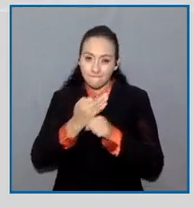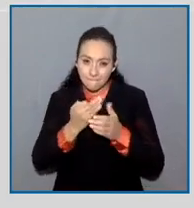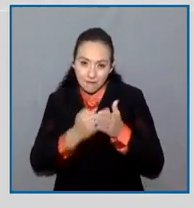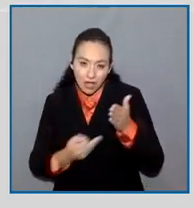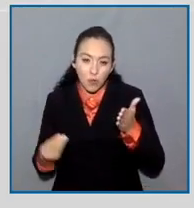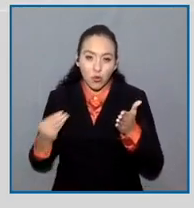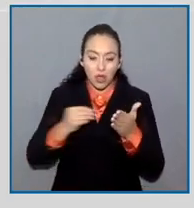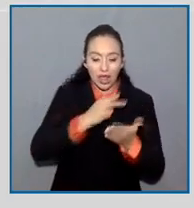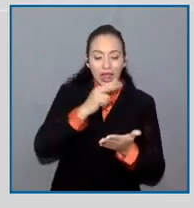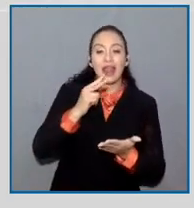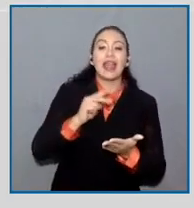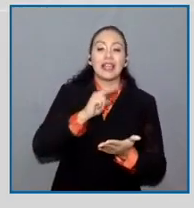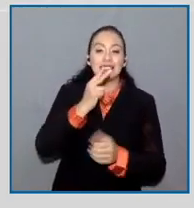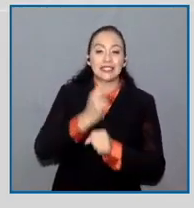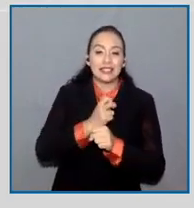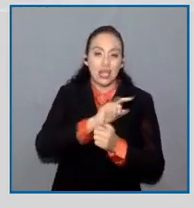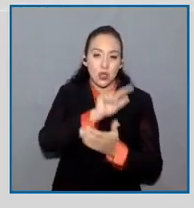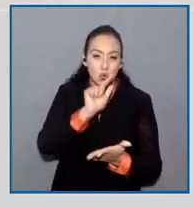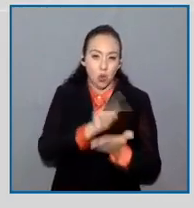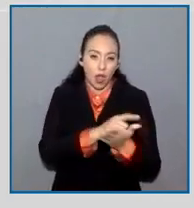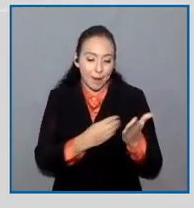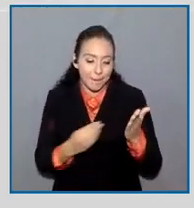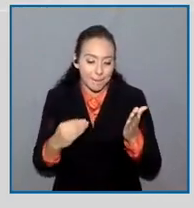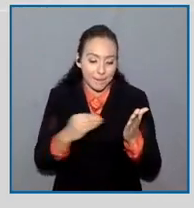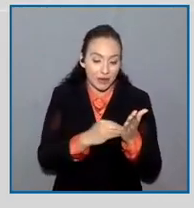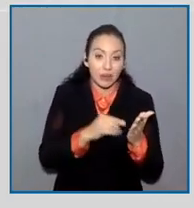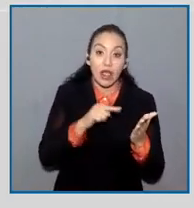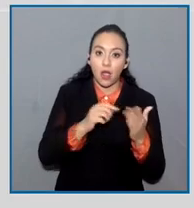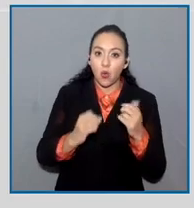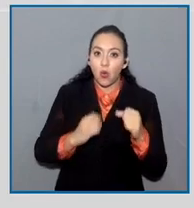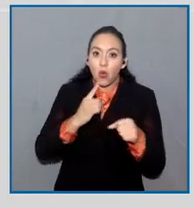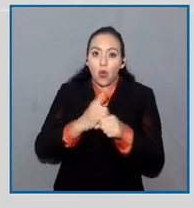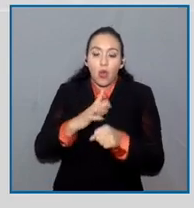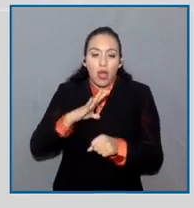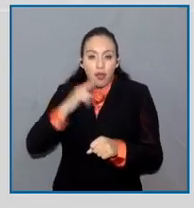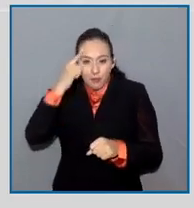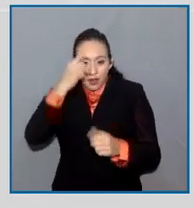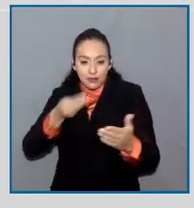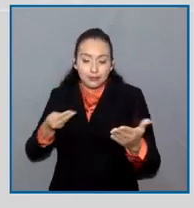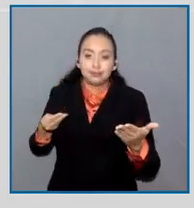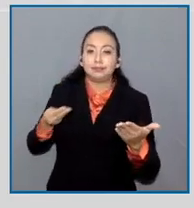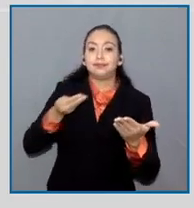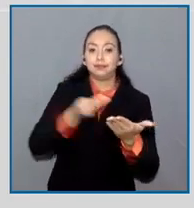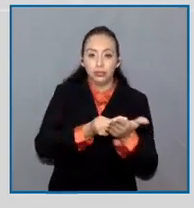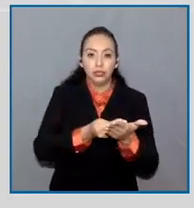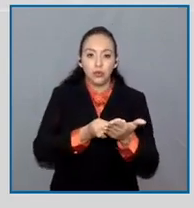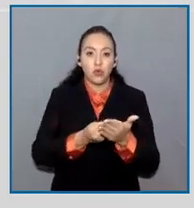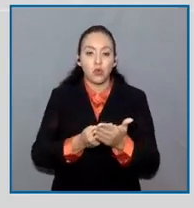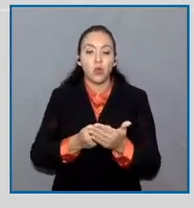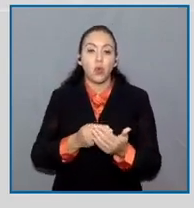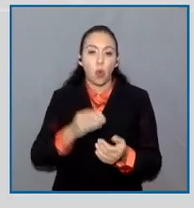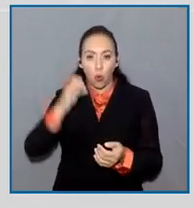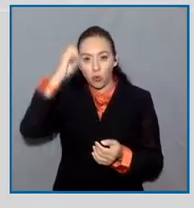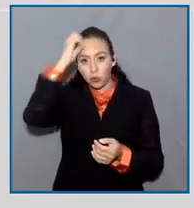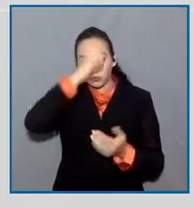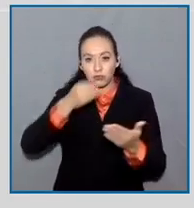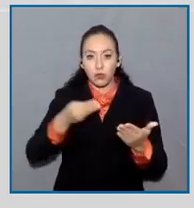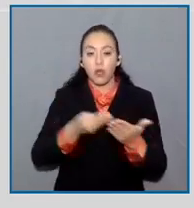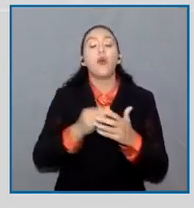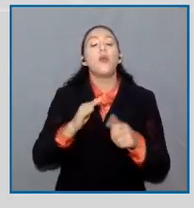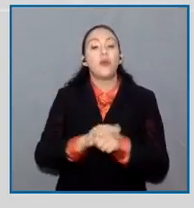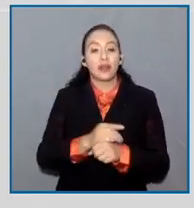punto de oportunidad para que en realidad quienes enfrentan al sistema de justicia con calidad de